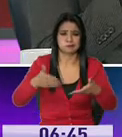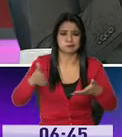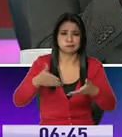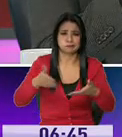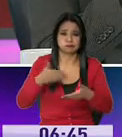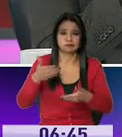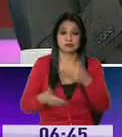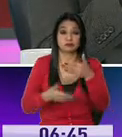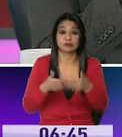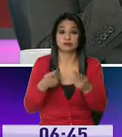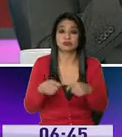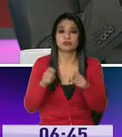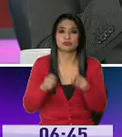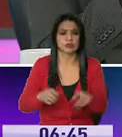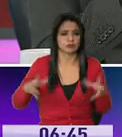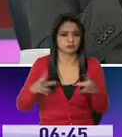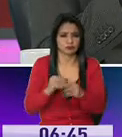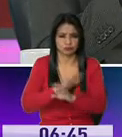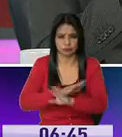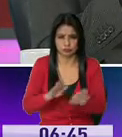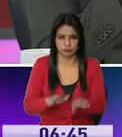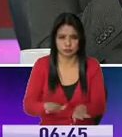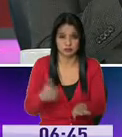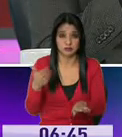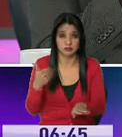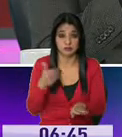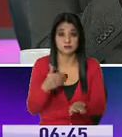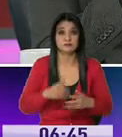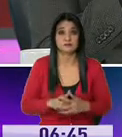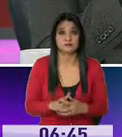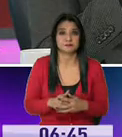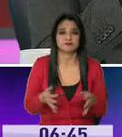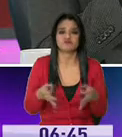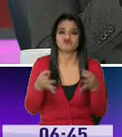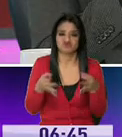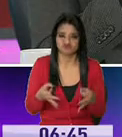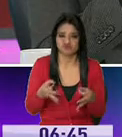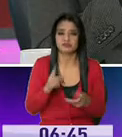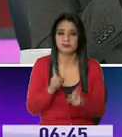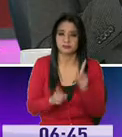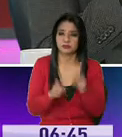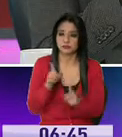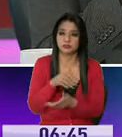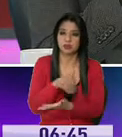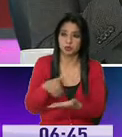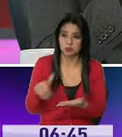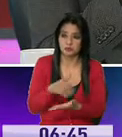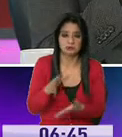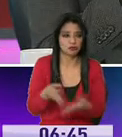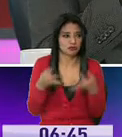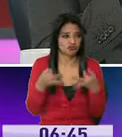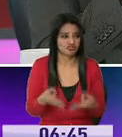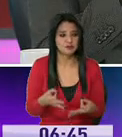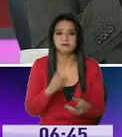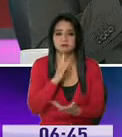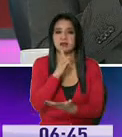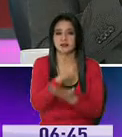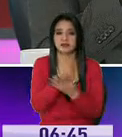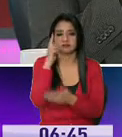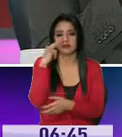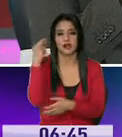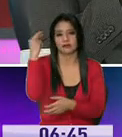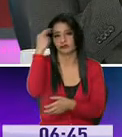hacen de manera sectorizada por hospitales, aunque en este caso de la contratación por emergencia que se hizo de las mascarillas y otros insumos, fue